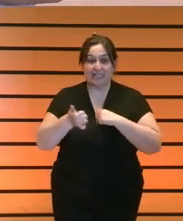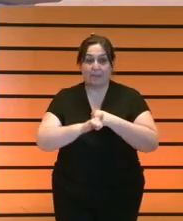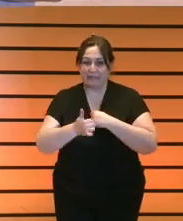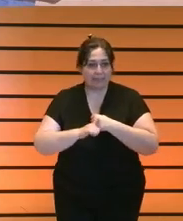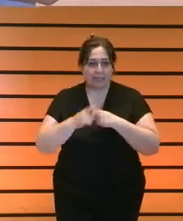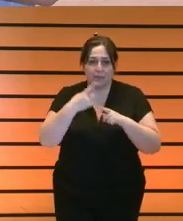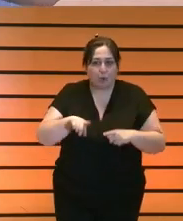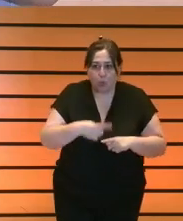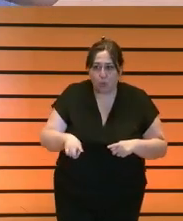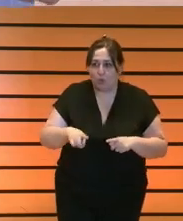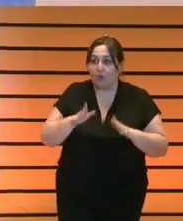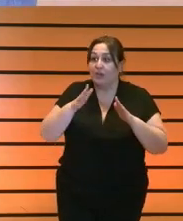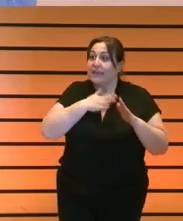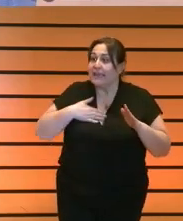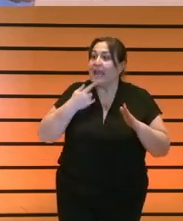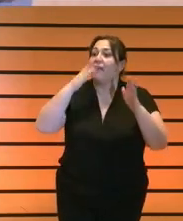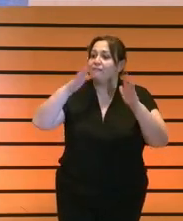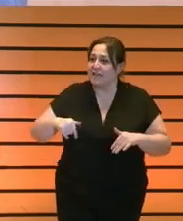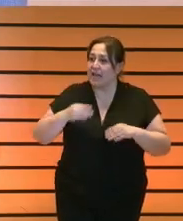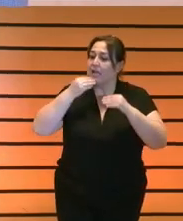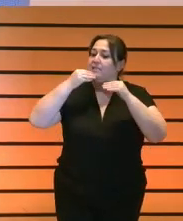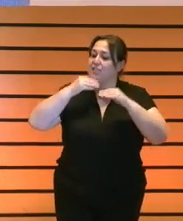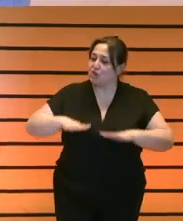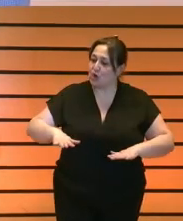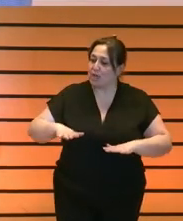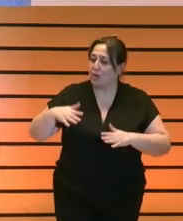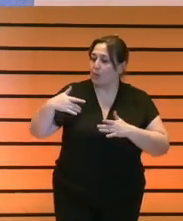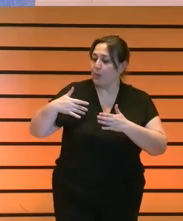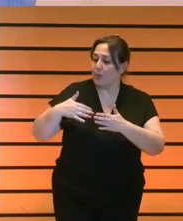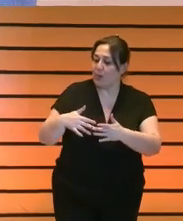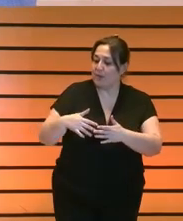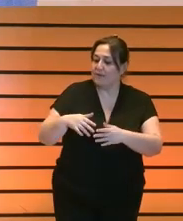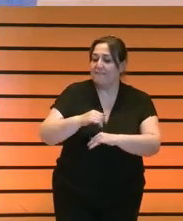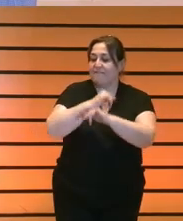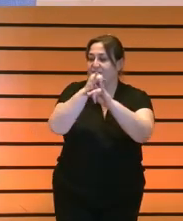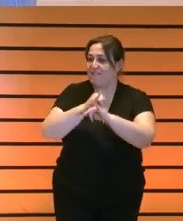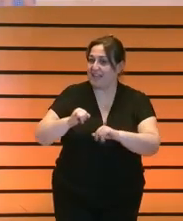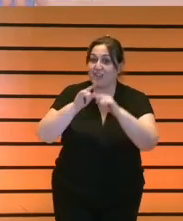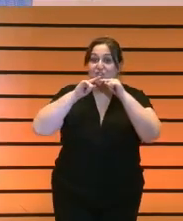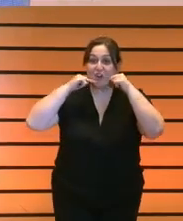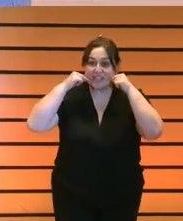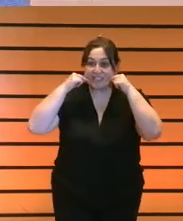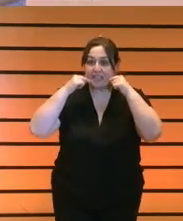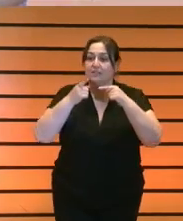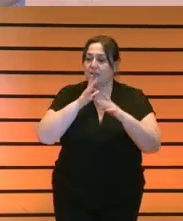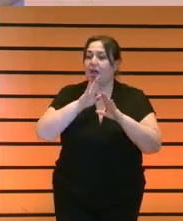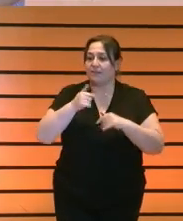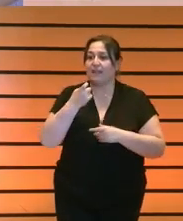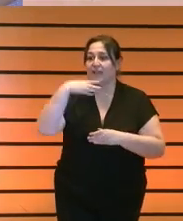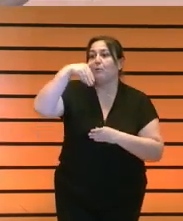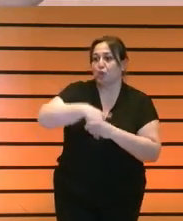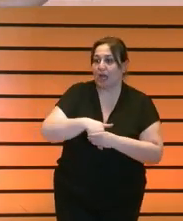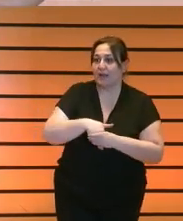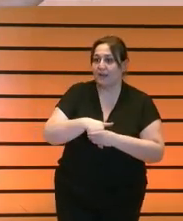sea, tenga detrás una historia con final feliz, tenga una historia con sonrisa, pues votemos. O sea, votamos todos los días a